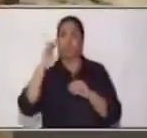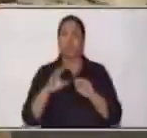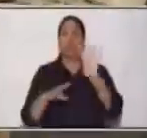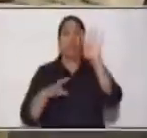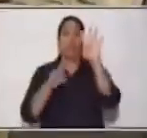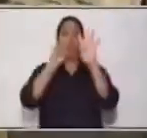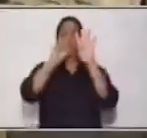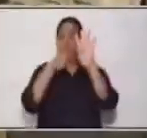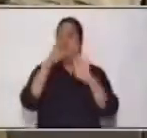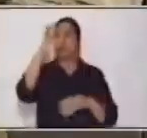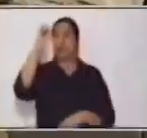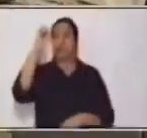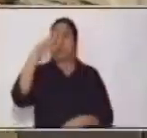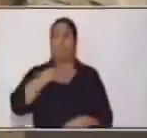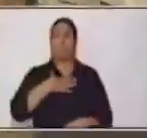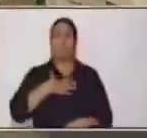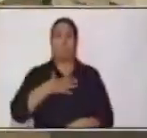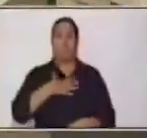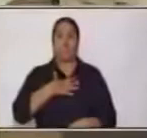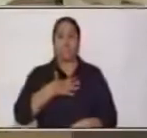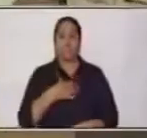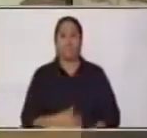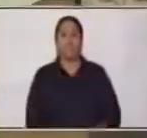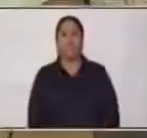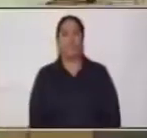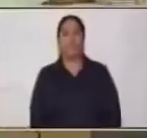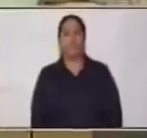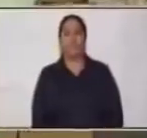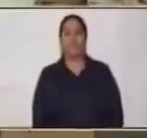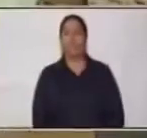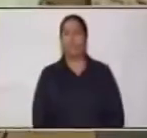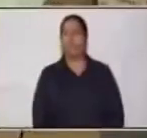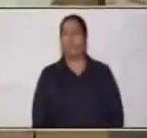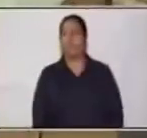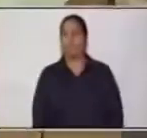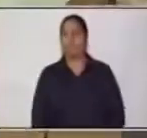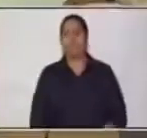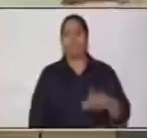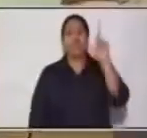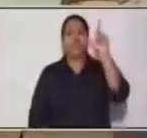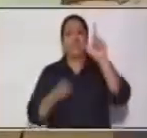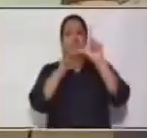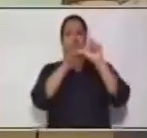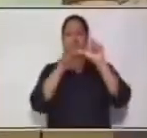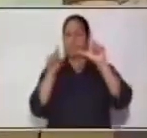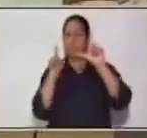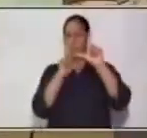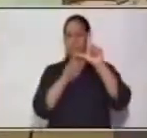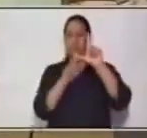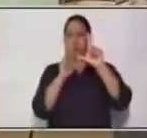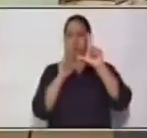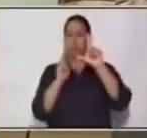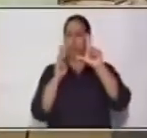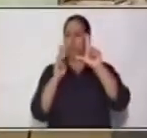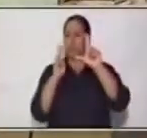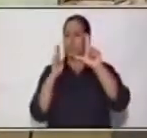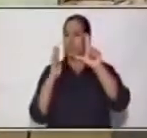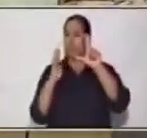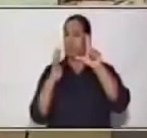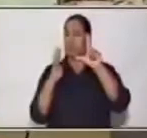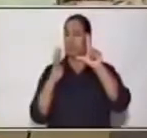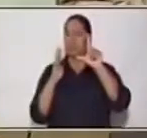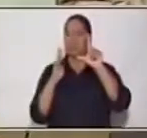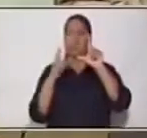Eso serían los míos. 4. Entonces aquí tengo mi origen, 1, 2, 3, 4. Aquí tengo mi